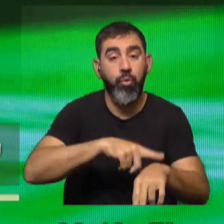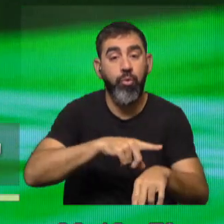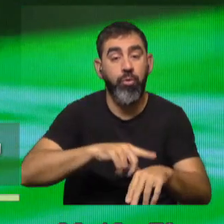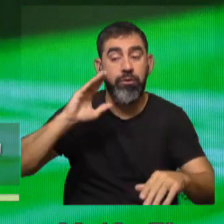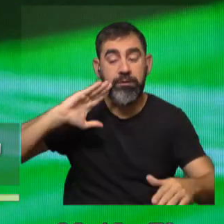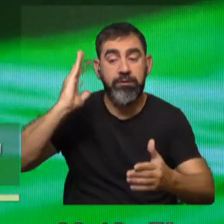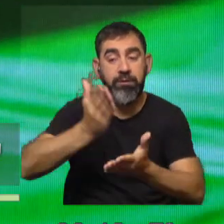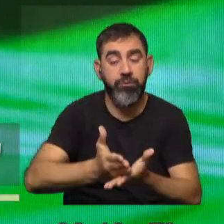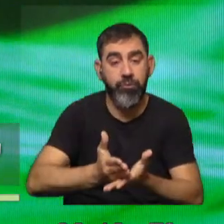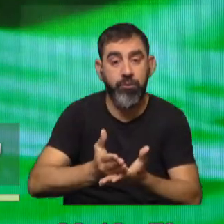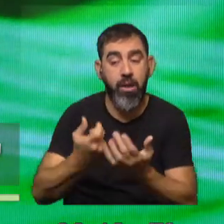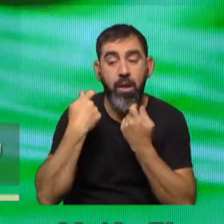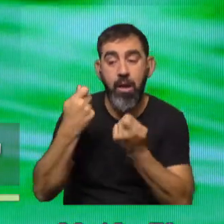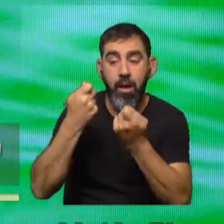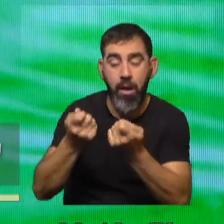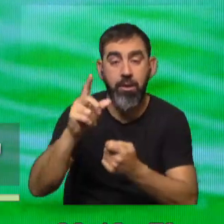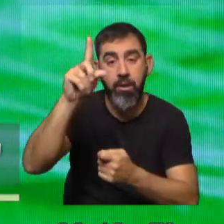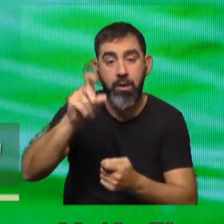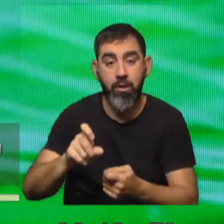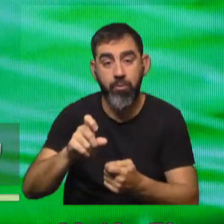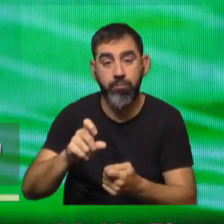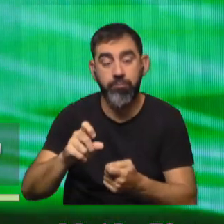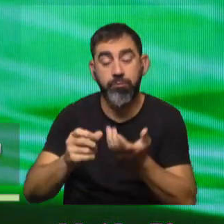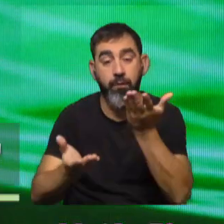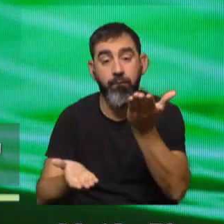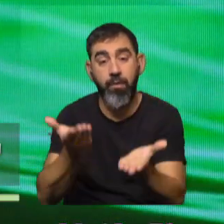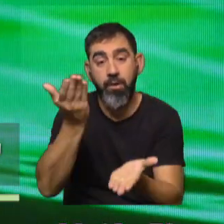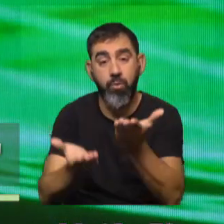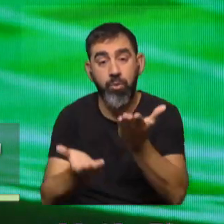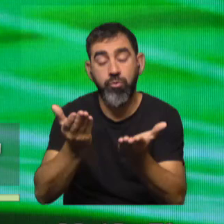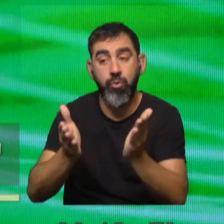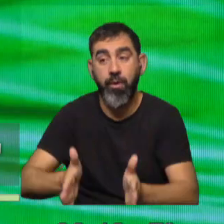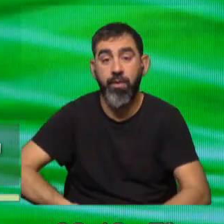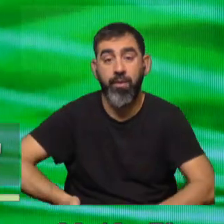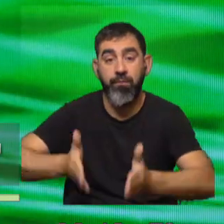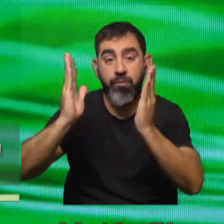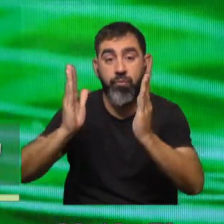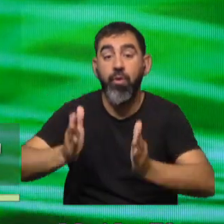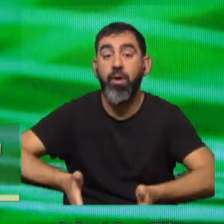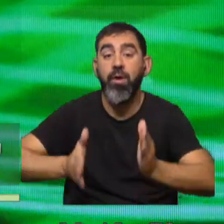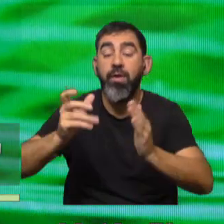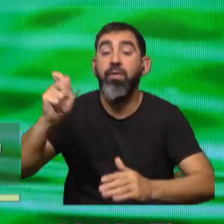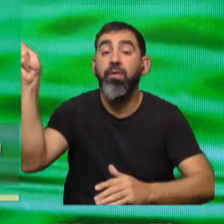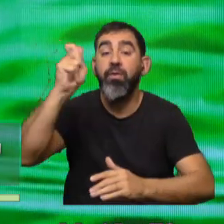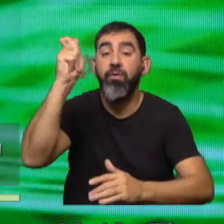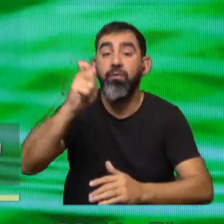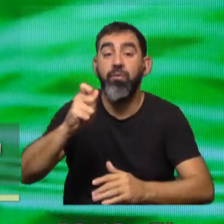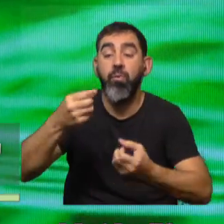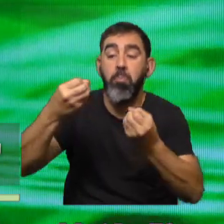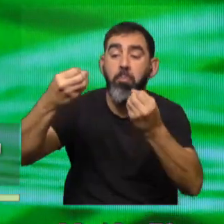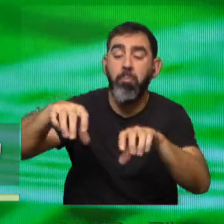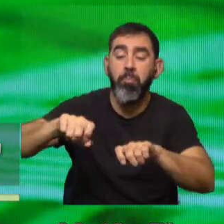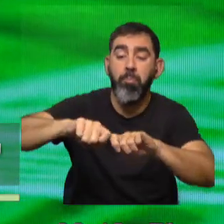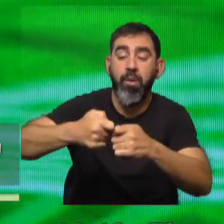para quienes usan y desperdician el agua evaluación de edificios sobre todo edificios públicos donde hay pérdidas